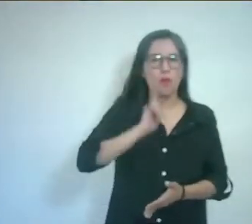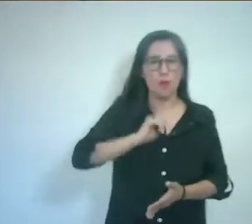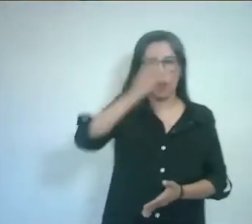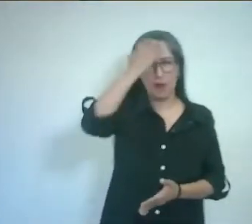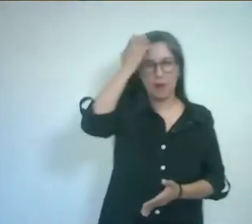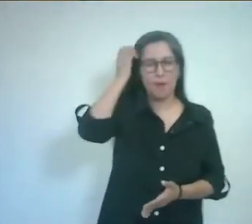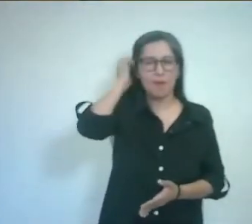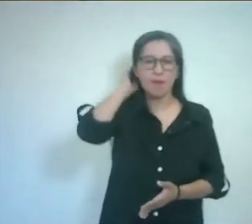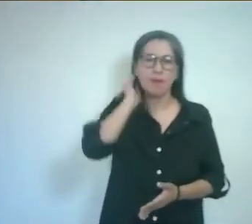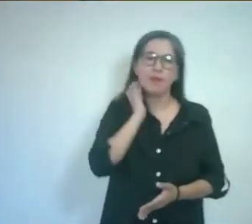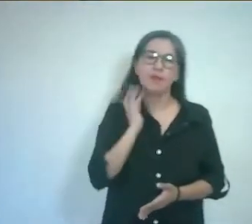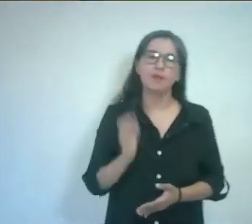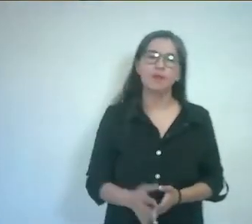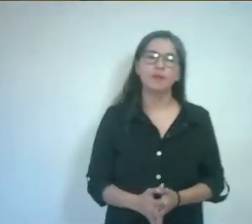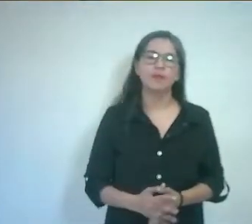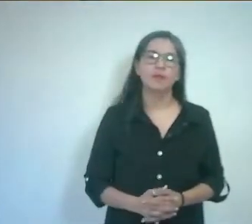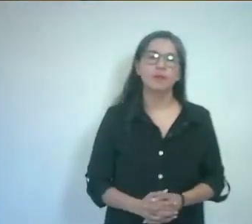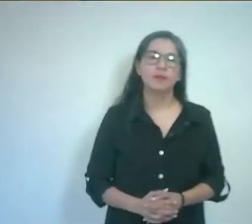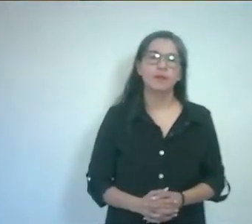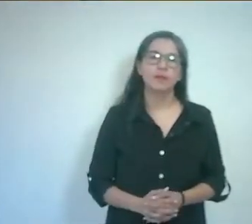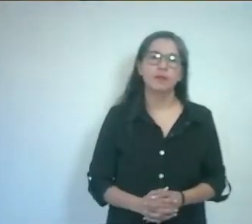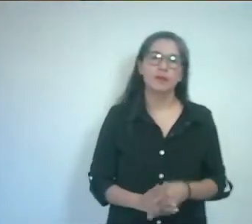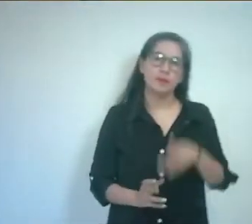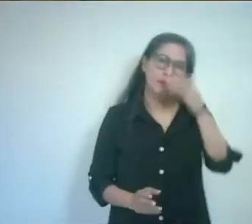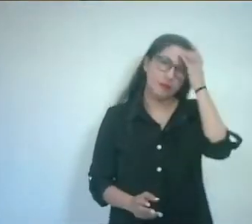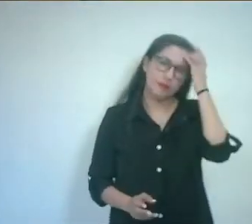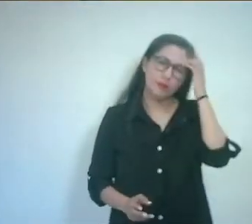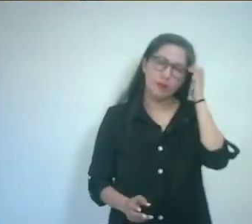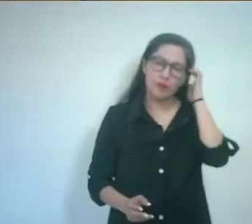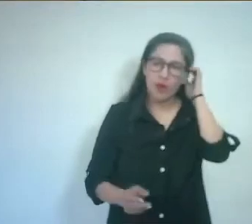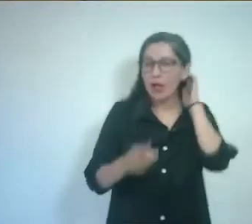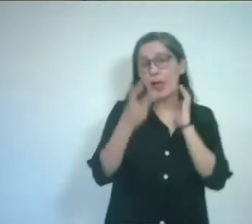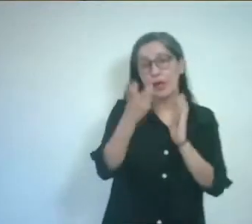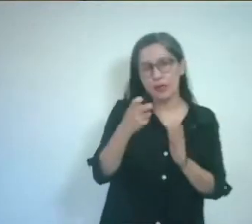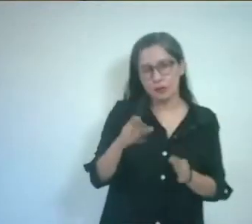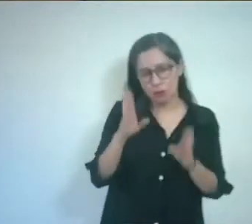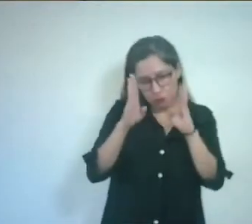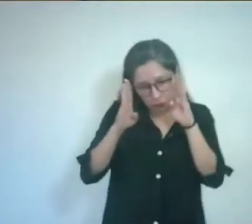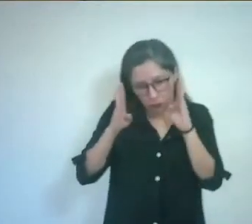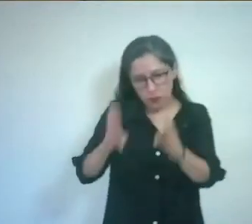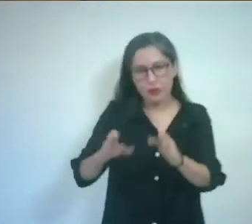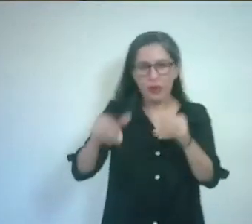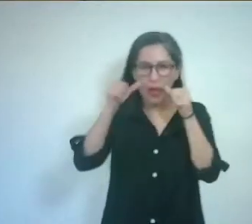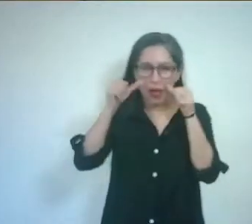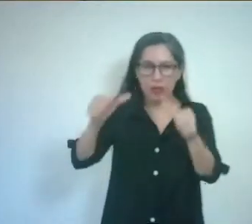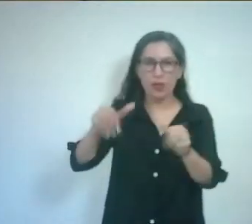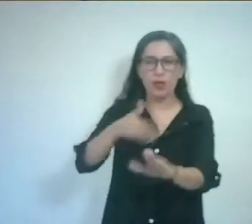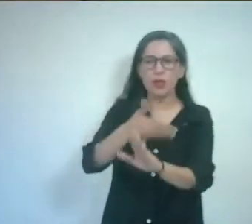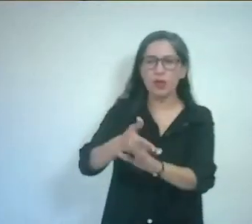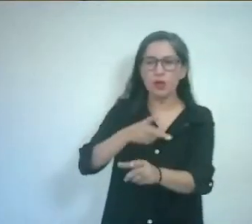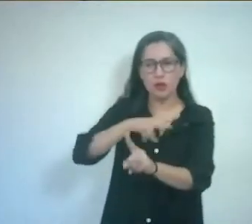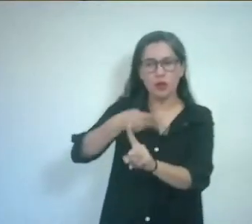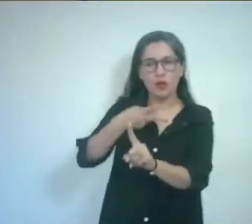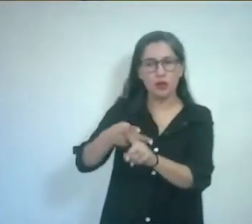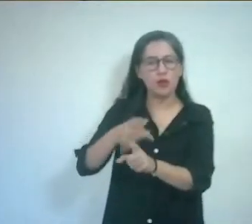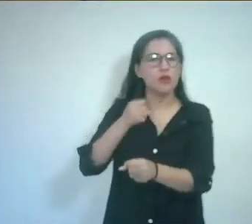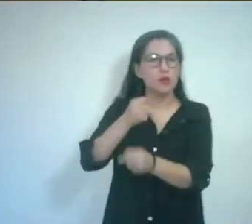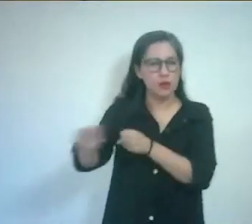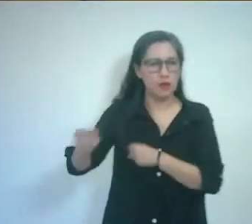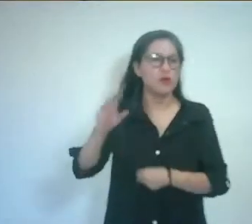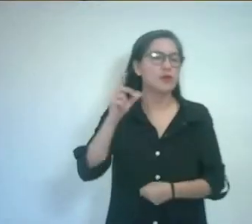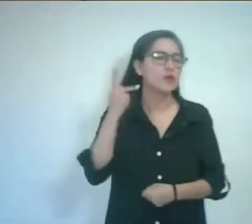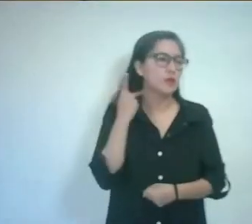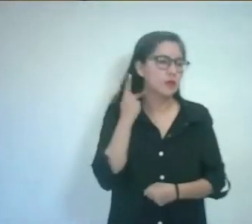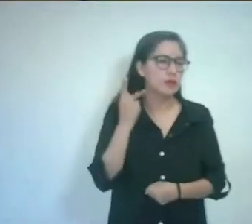electas y de las mujeres militantes, con énfasis en la prevención, atención y erradicación de la violencia política.